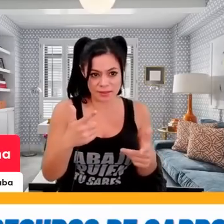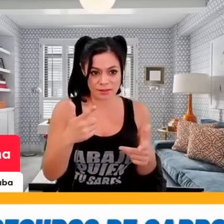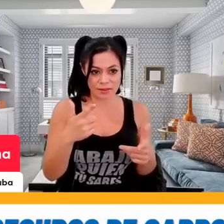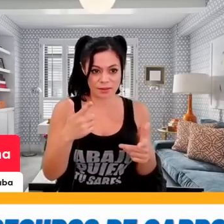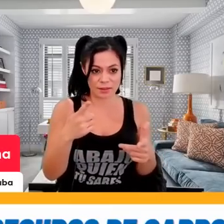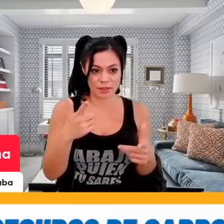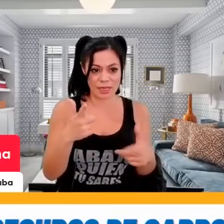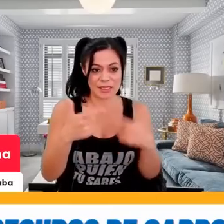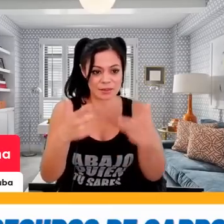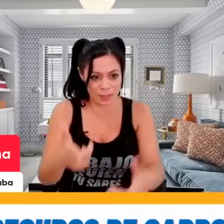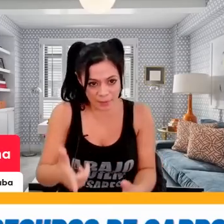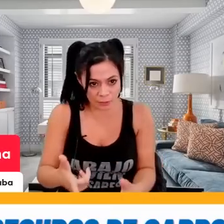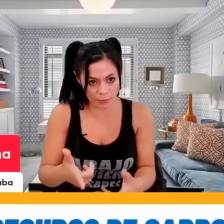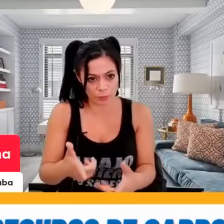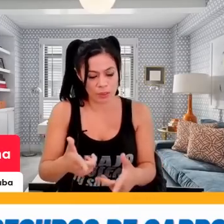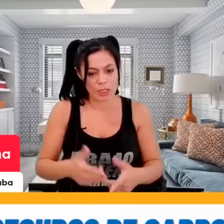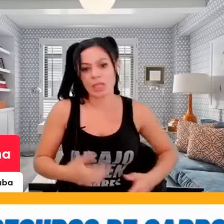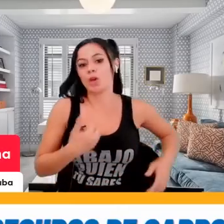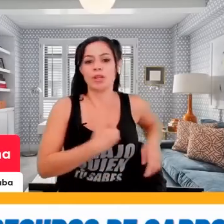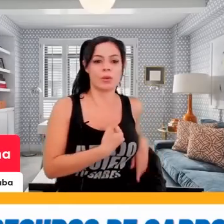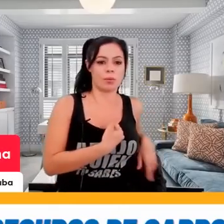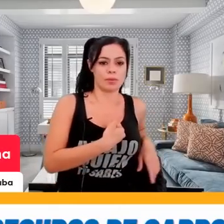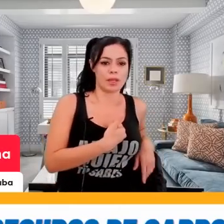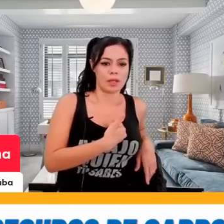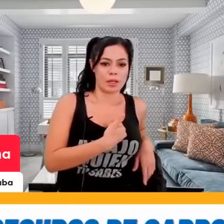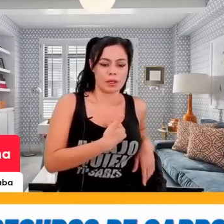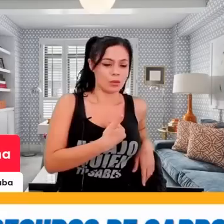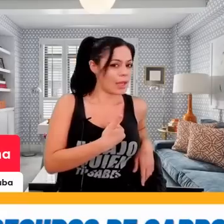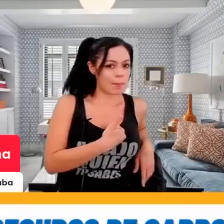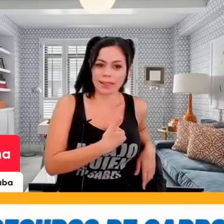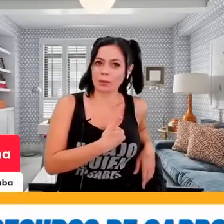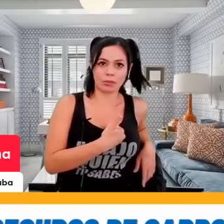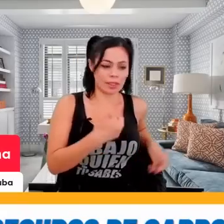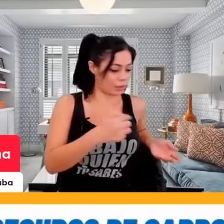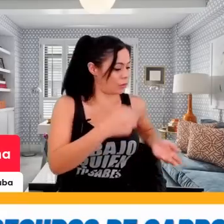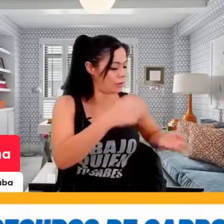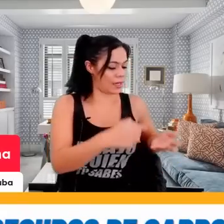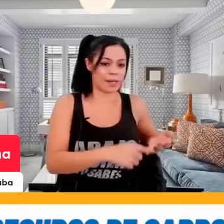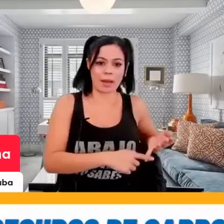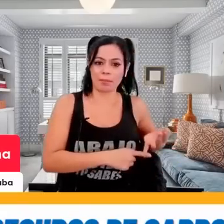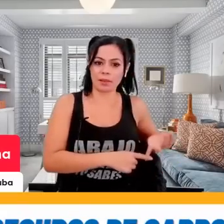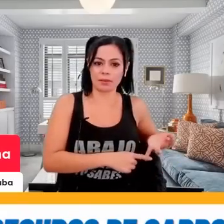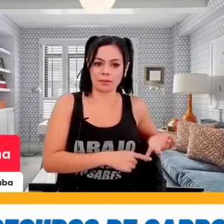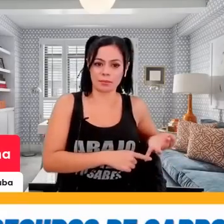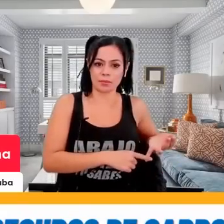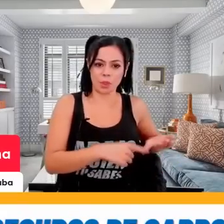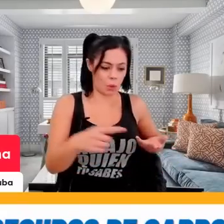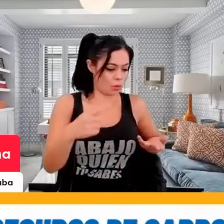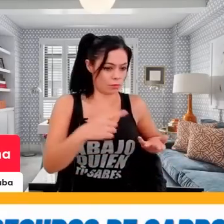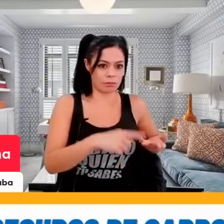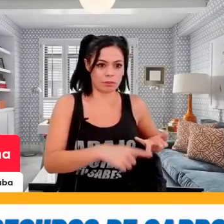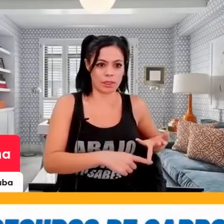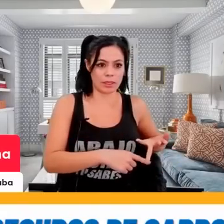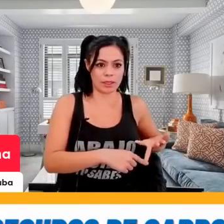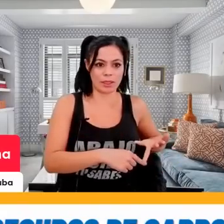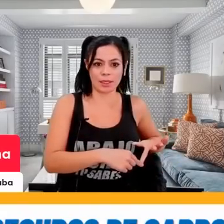explicarles el sistema de nuevo. Y yo digo, ¿no les basta a ustedes con el Gramma?